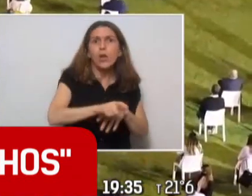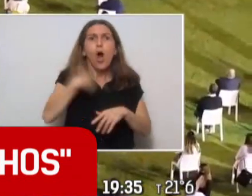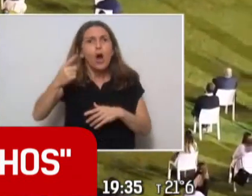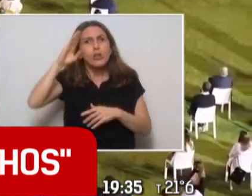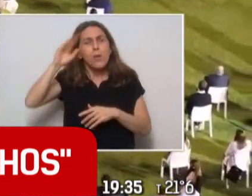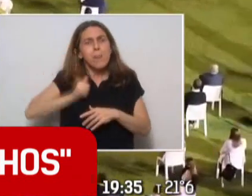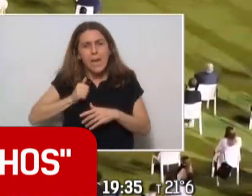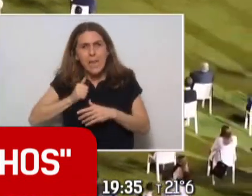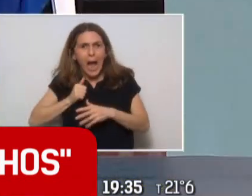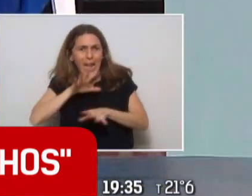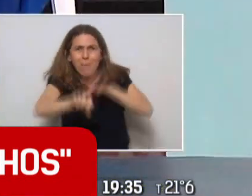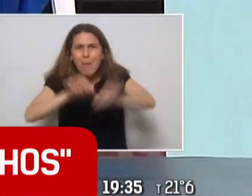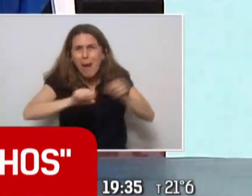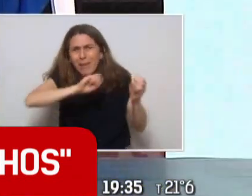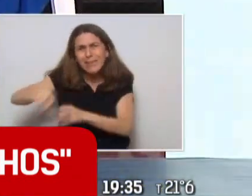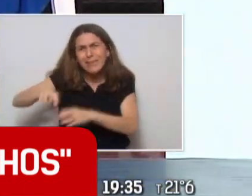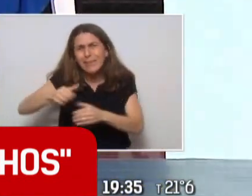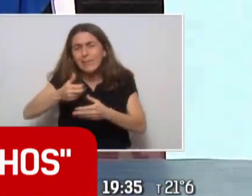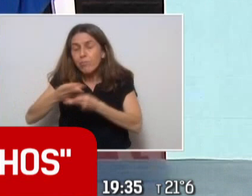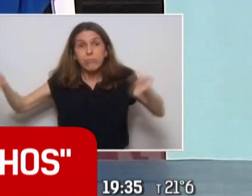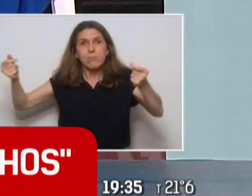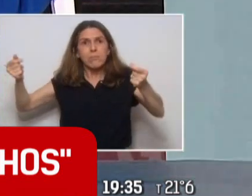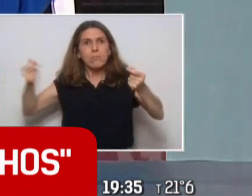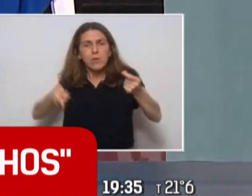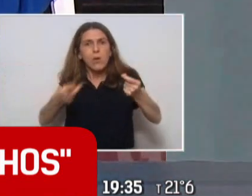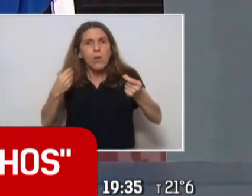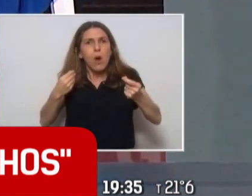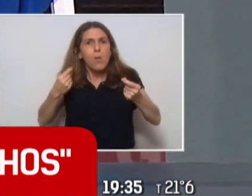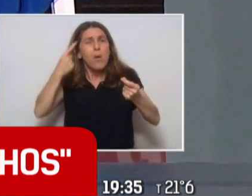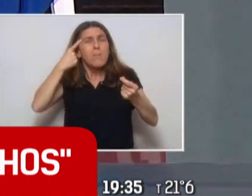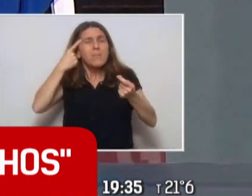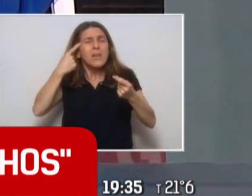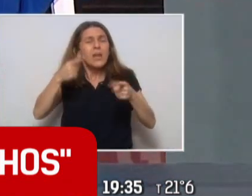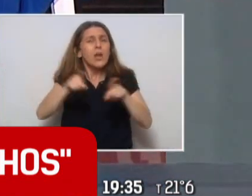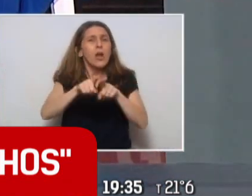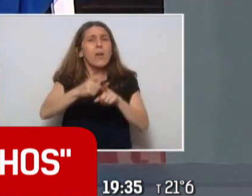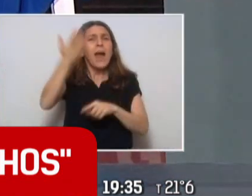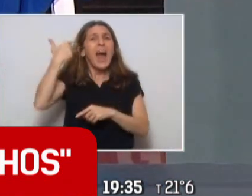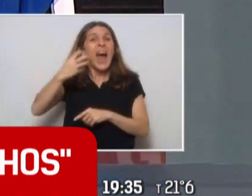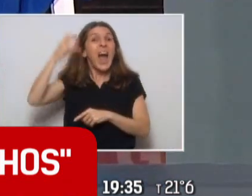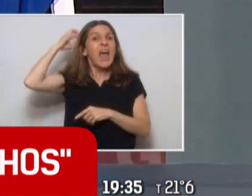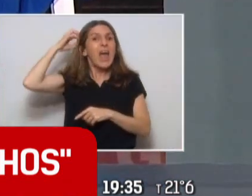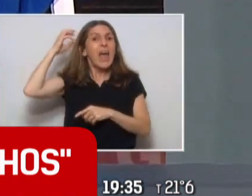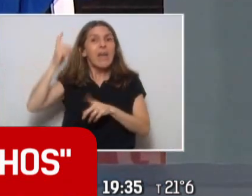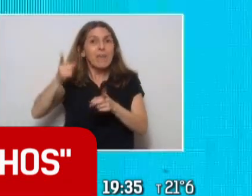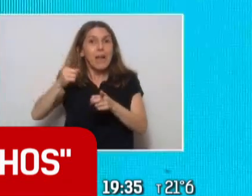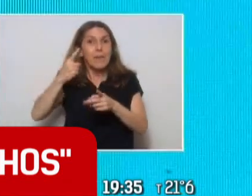desaparecer de la faz de la tierra pensando una vez más, como pensaron con Evita, que haciéndolos